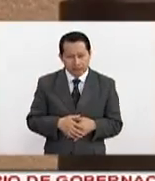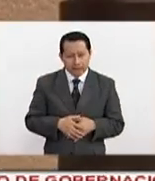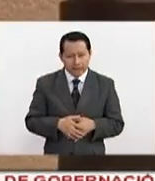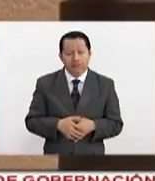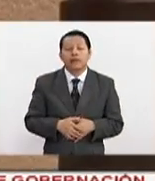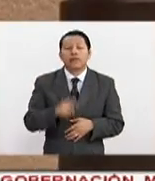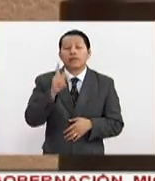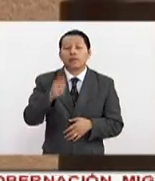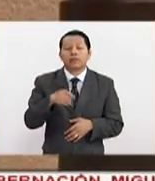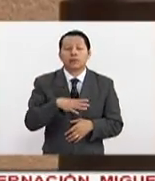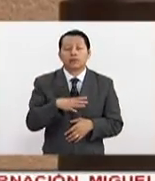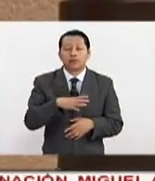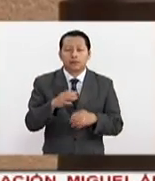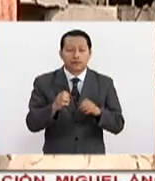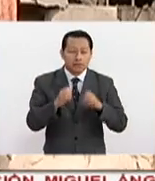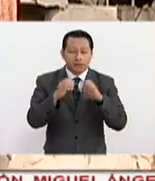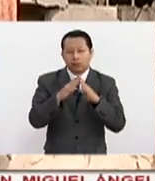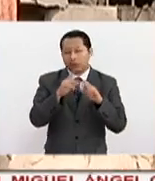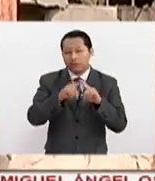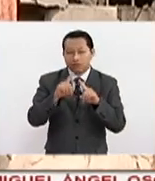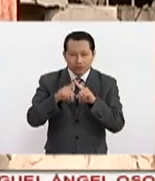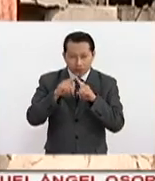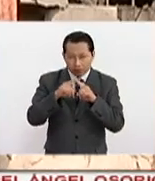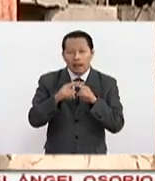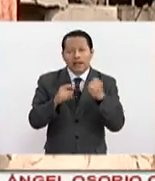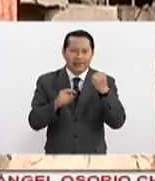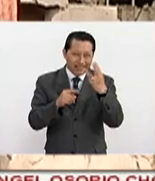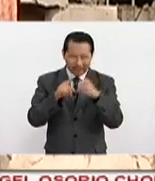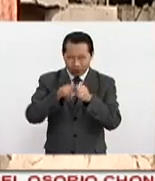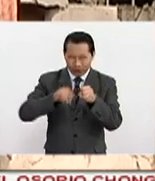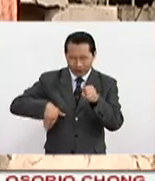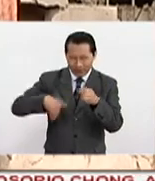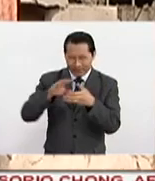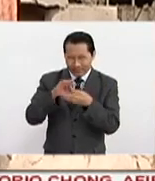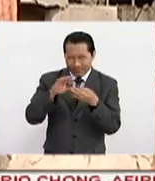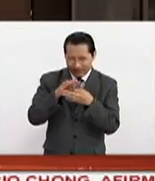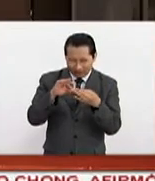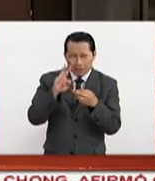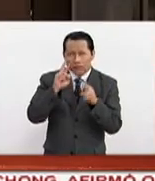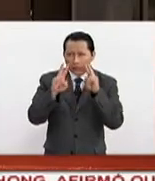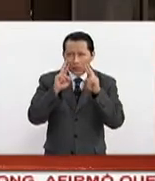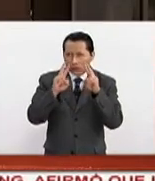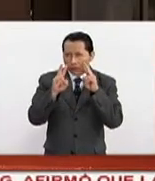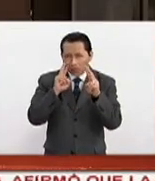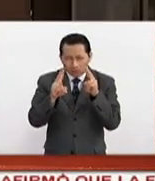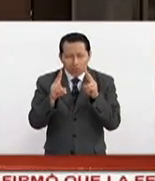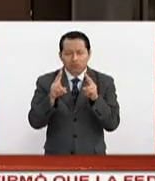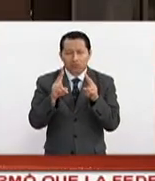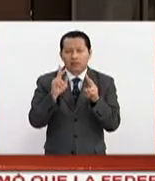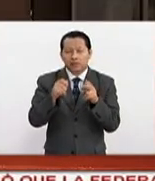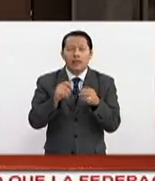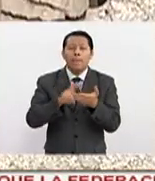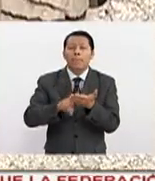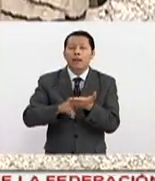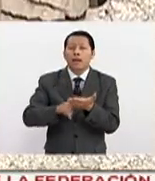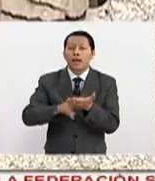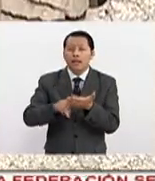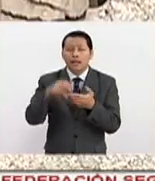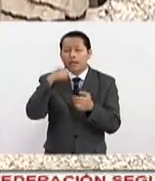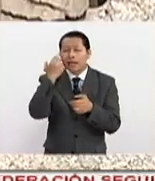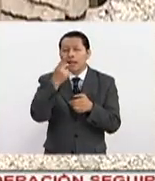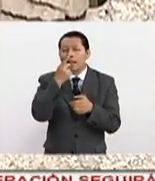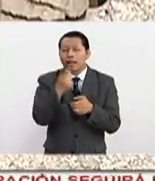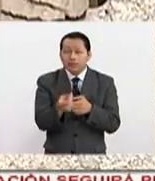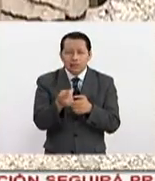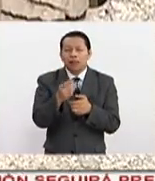Les recuerdo que los inmuebles fueron clasificados en 3 colores, de acuerdo con el grado de afectación que tuvieron. El verde es para las construcciones que